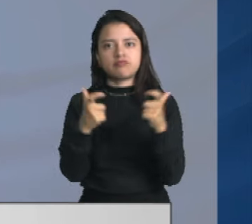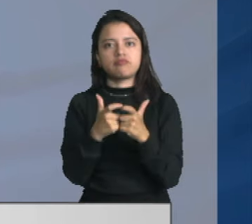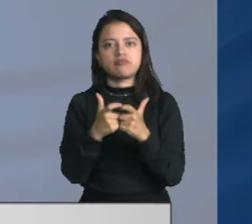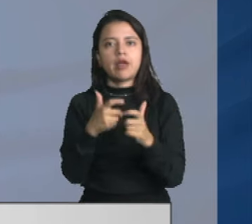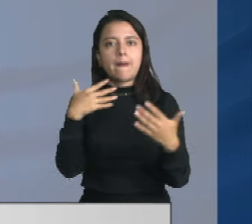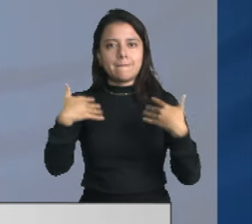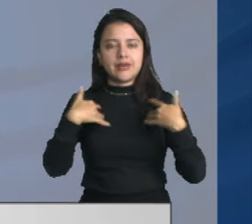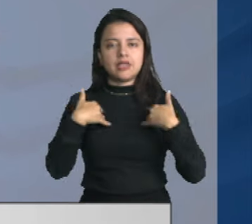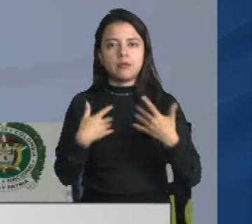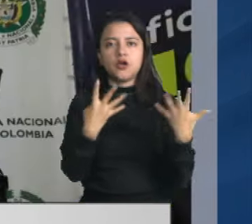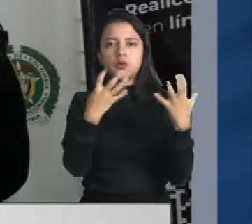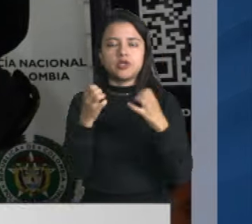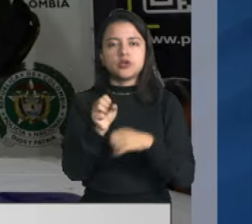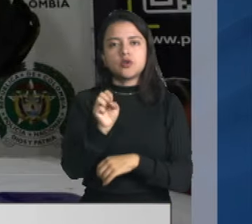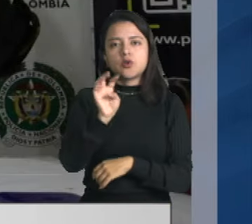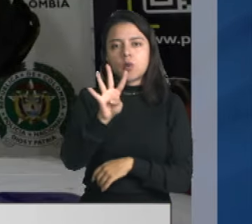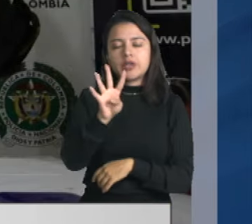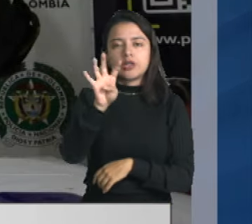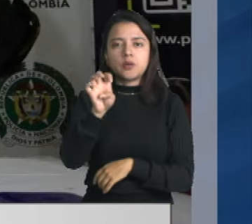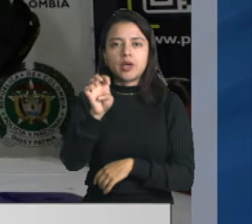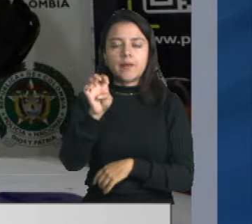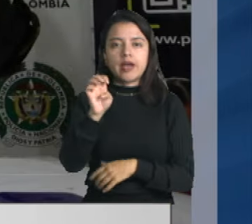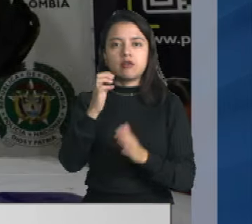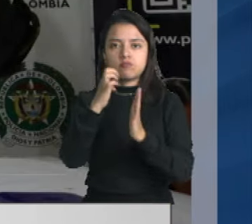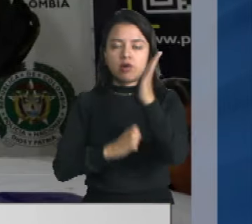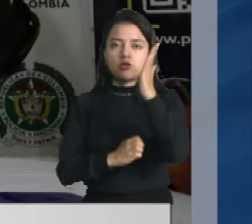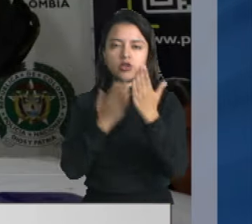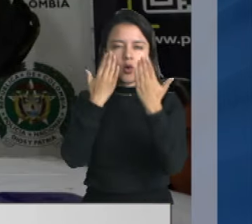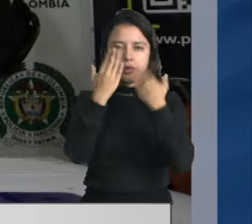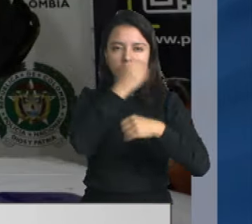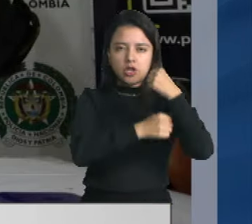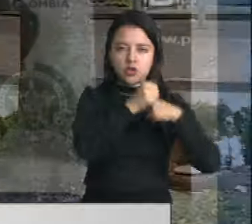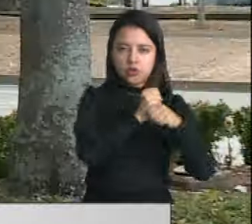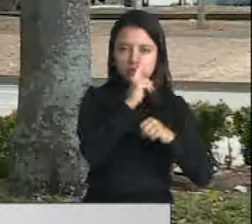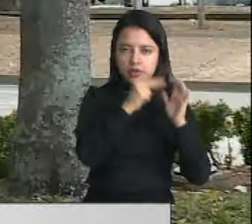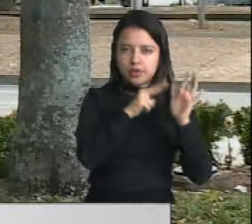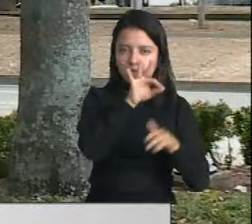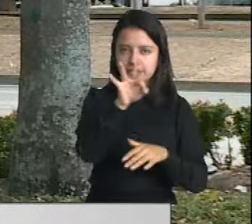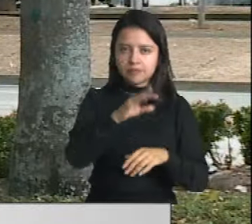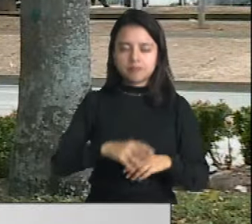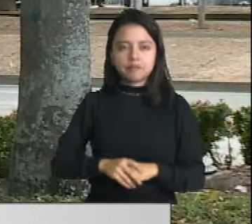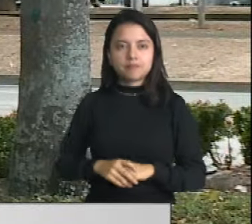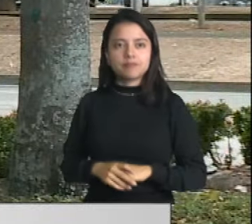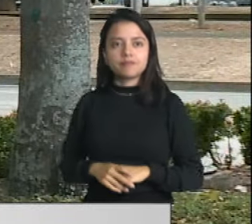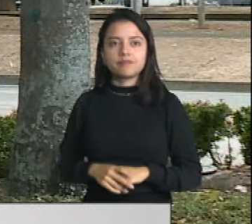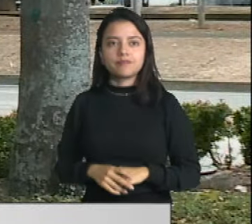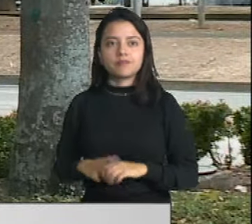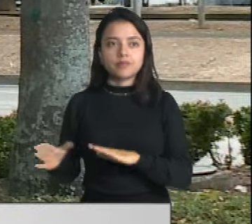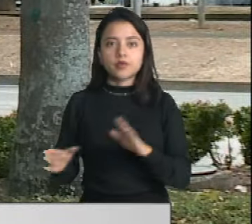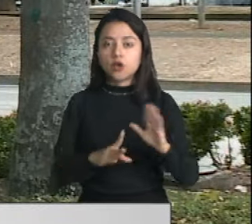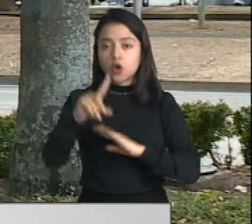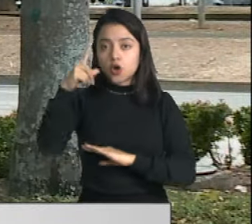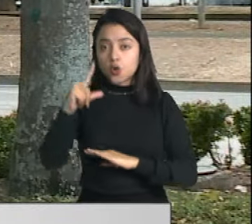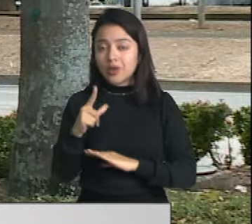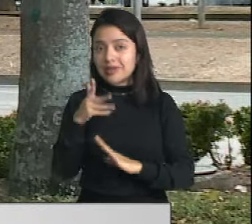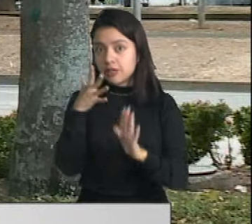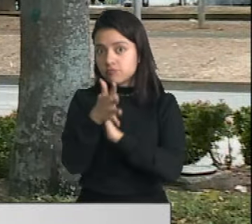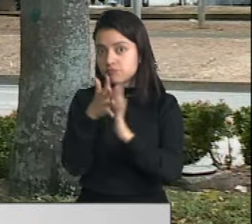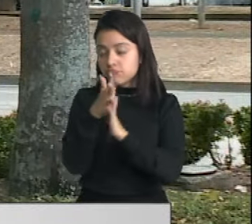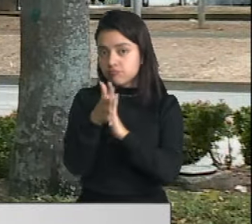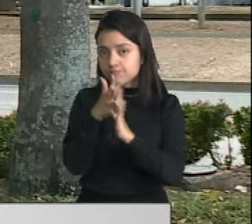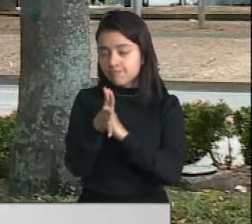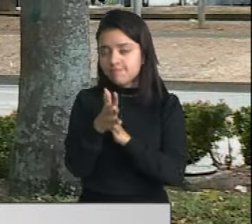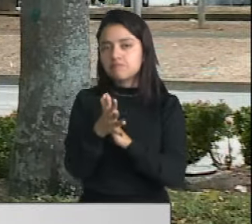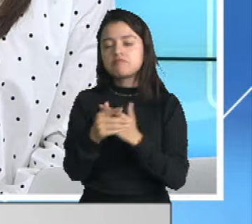en 949 casos menos en comparación al 2023. Luisa y televidentes, con esta información